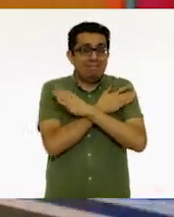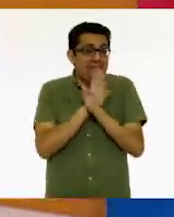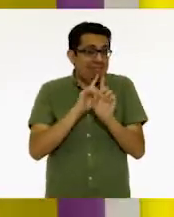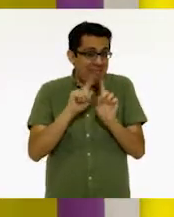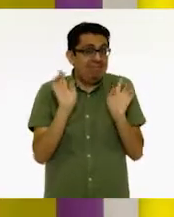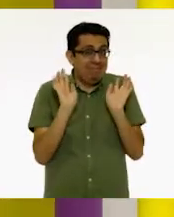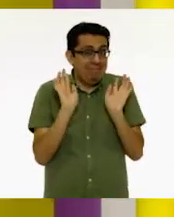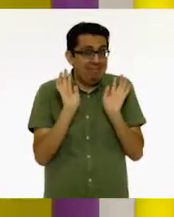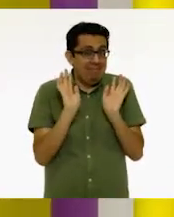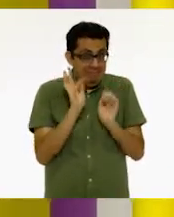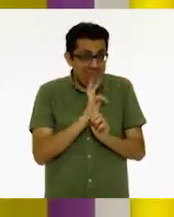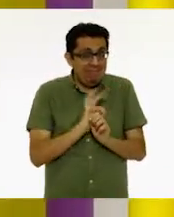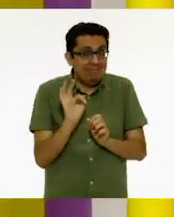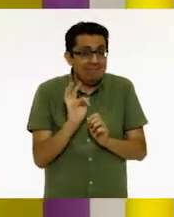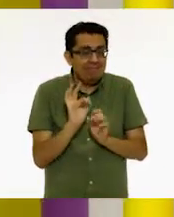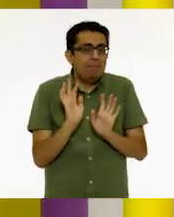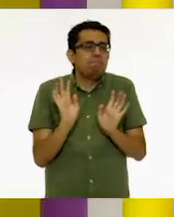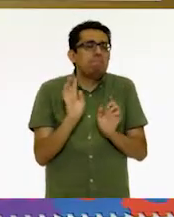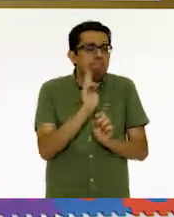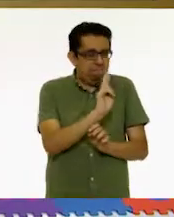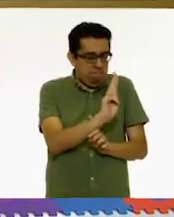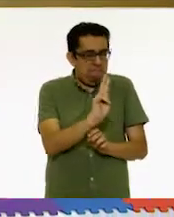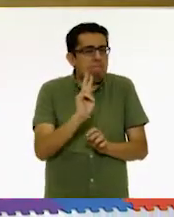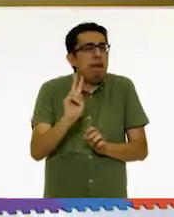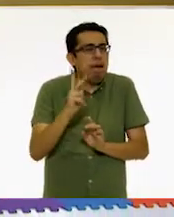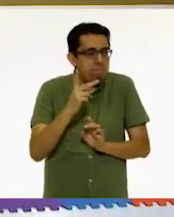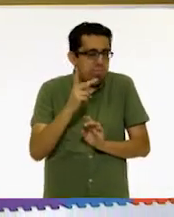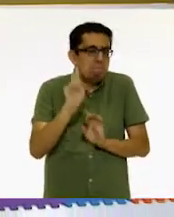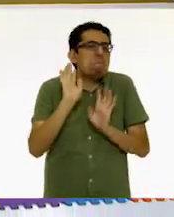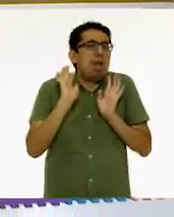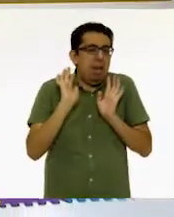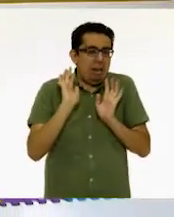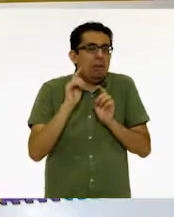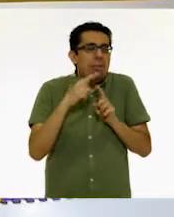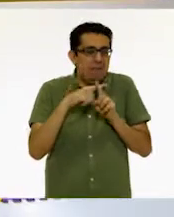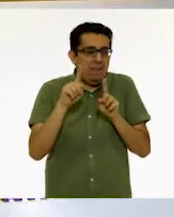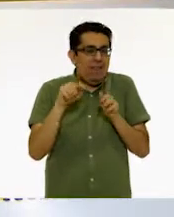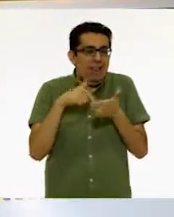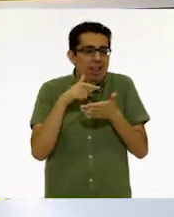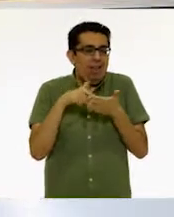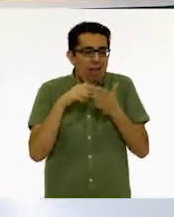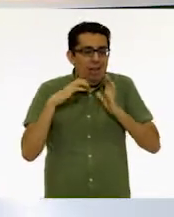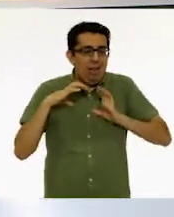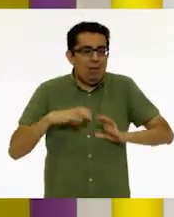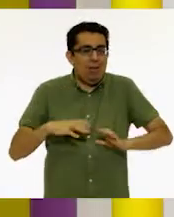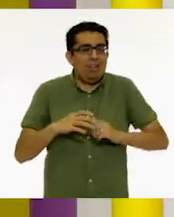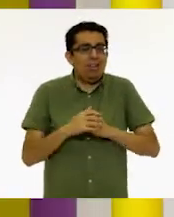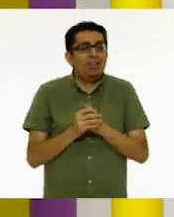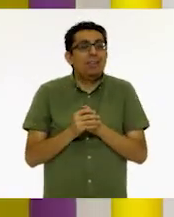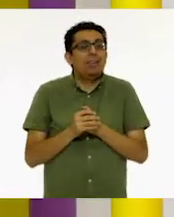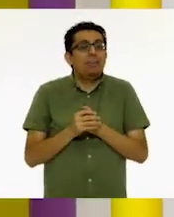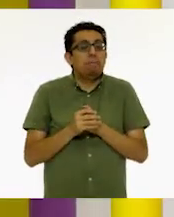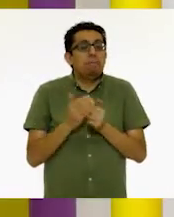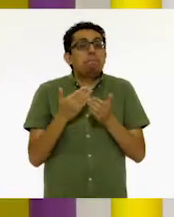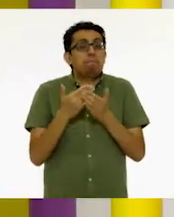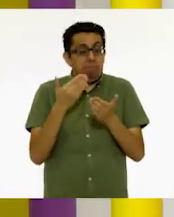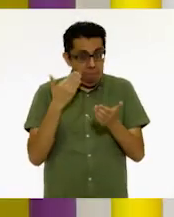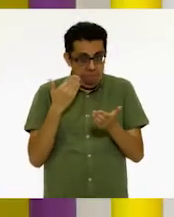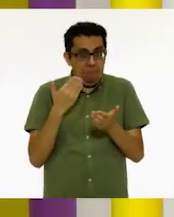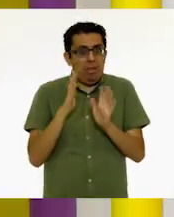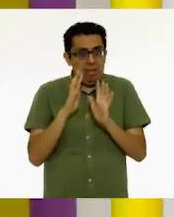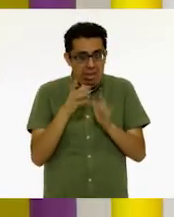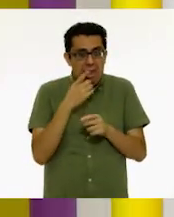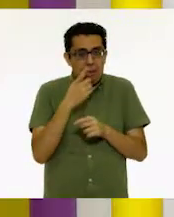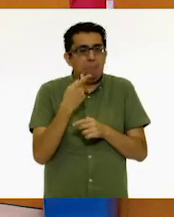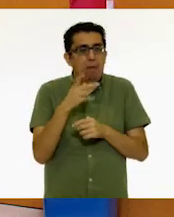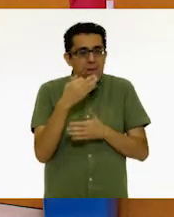Sí, se parece. Sí, se parece. Se parece, pero es diferente. Vas, Pepe. Bueno, este que ya lo habíamos dicho, pero no lo hemos hecho en nuestro